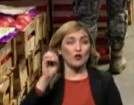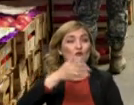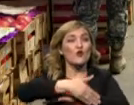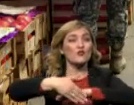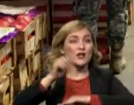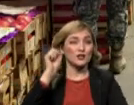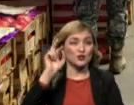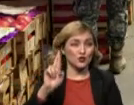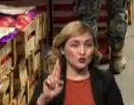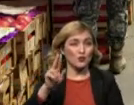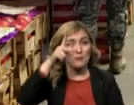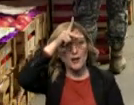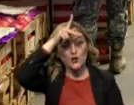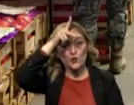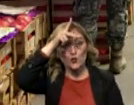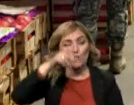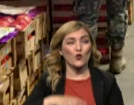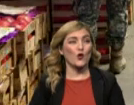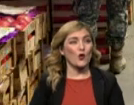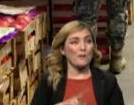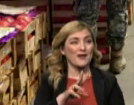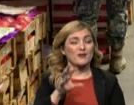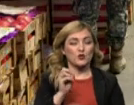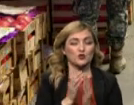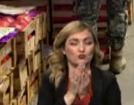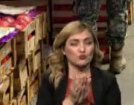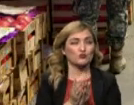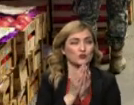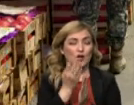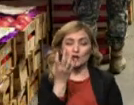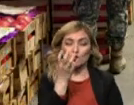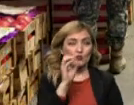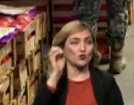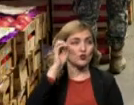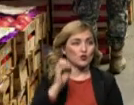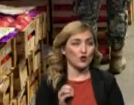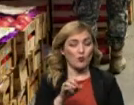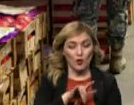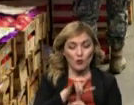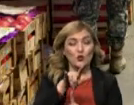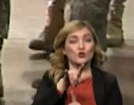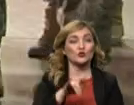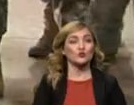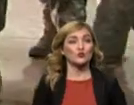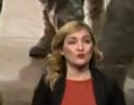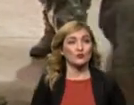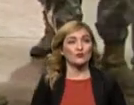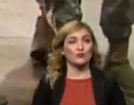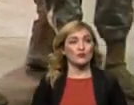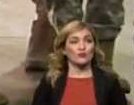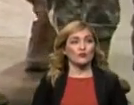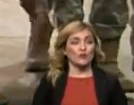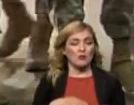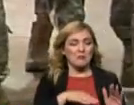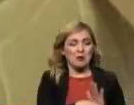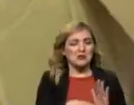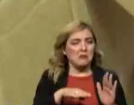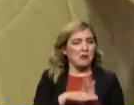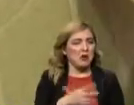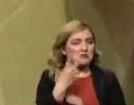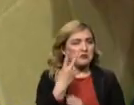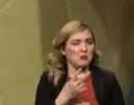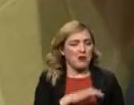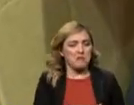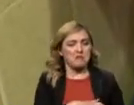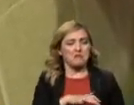la frontera sur, el 20% vía marítima y el 14% por los aeropuertos. Estos dos cargamentos de